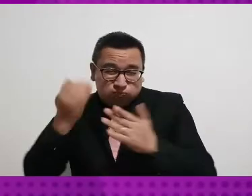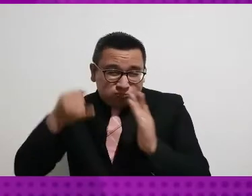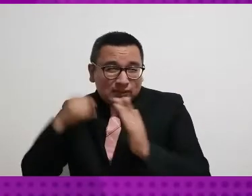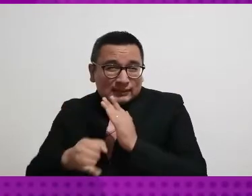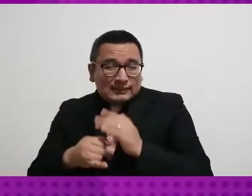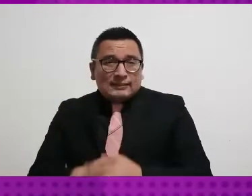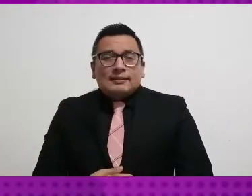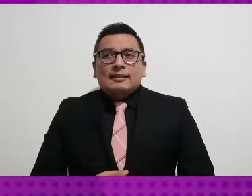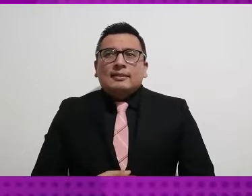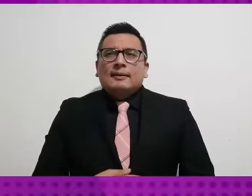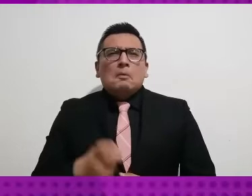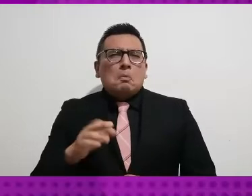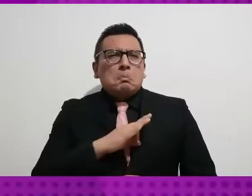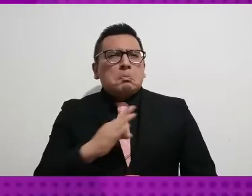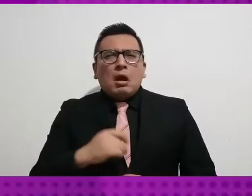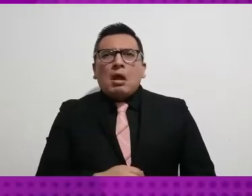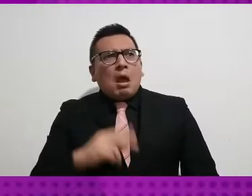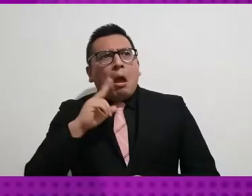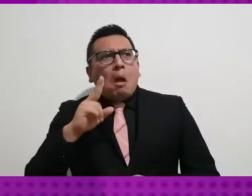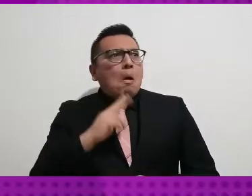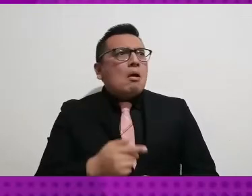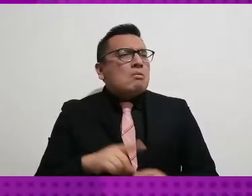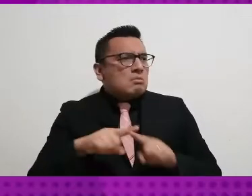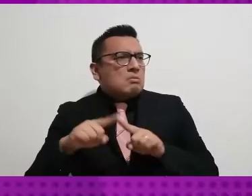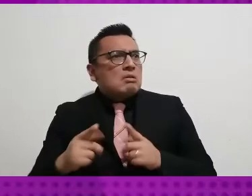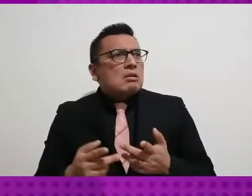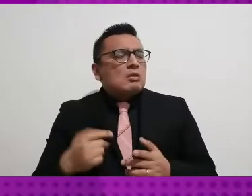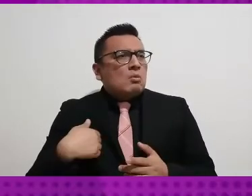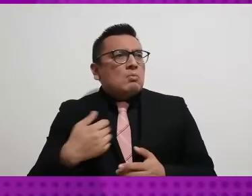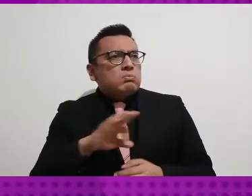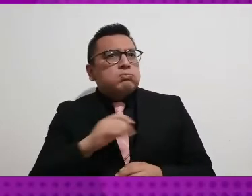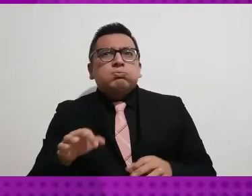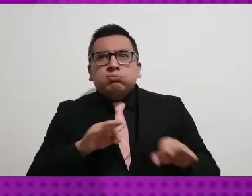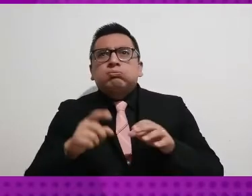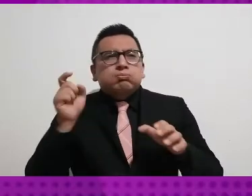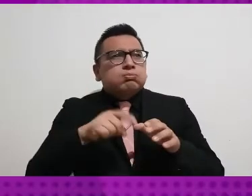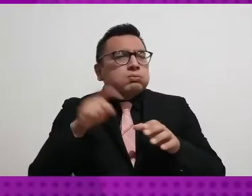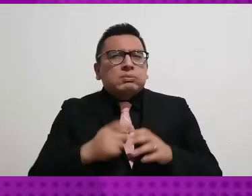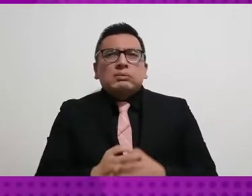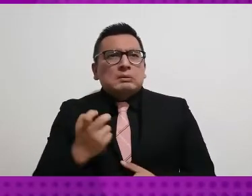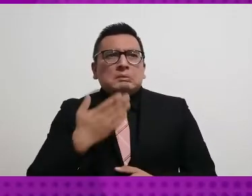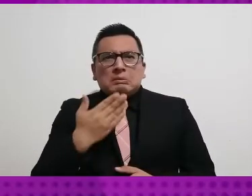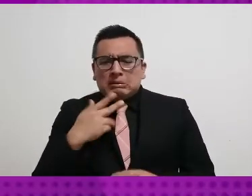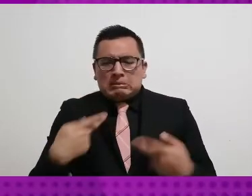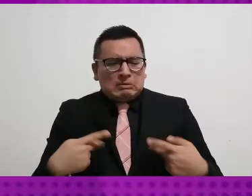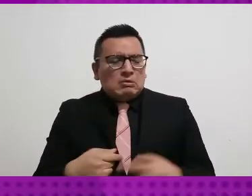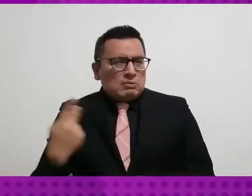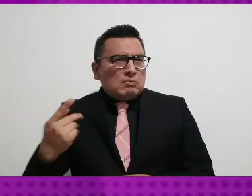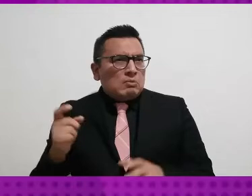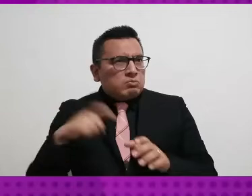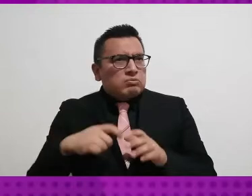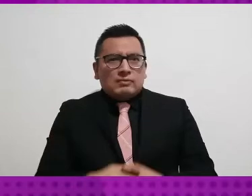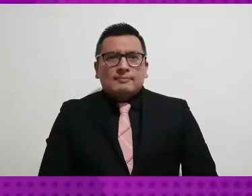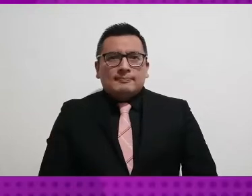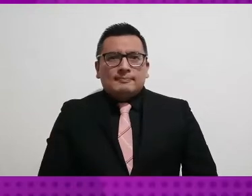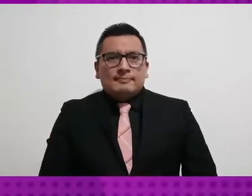sí deberían de aplicar este tipo de convocatorias, estudiar. Es bueno que la ciudadanía pues llegue a este tipo de